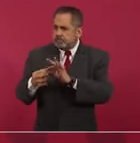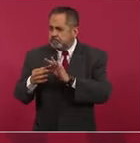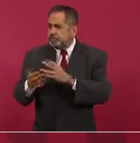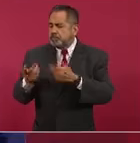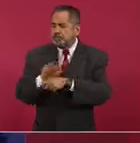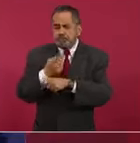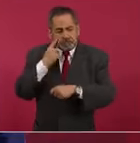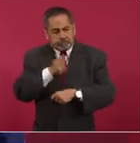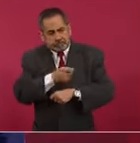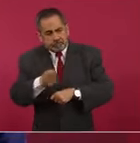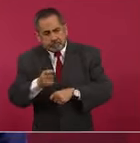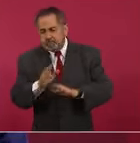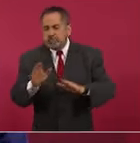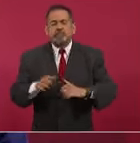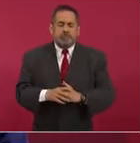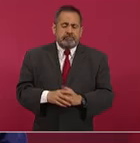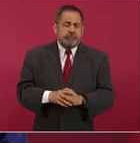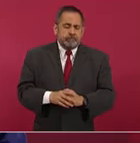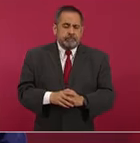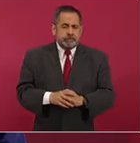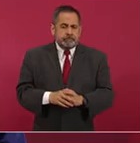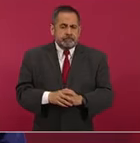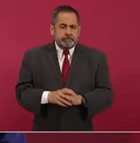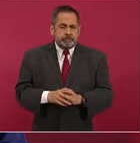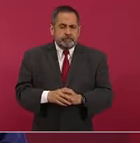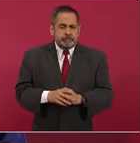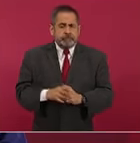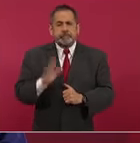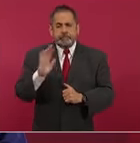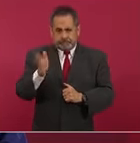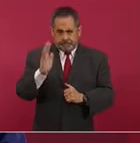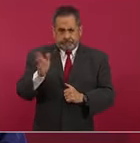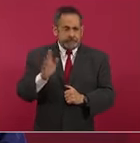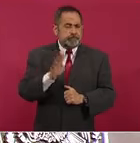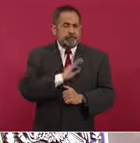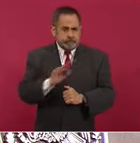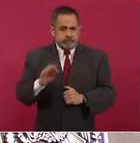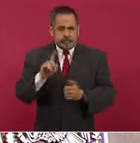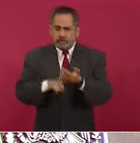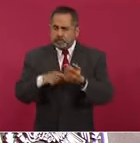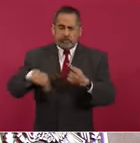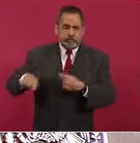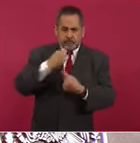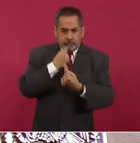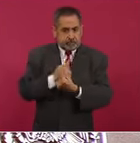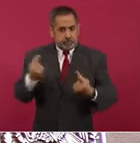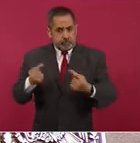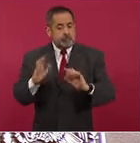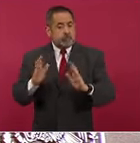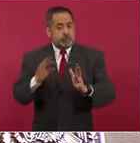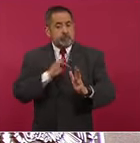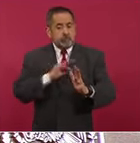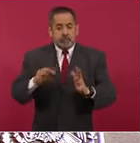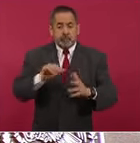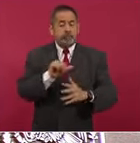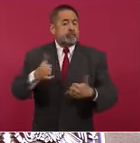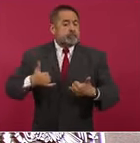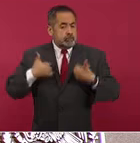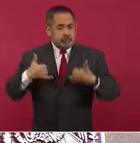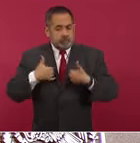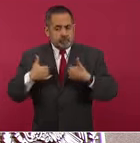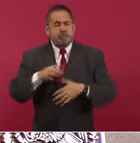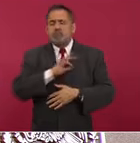casos, sí, ya hay las condiciones para que los pequeños ya estén y los jóvenes ya estén